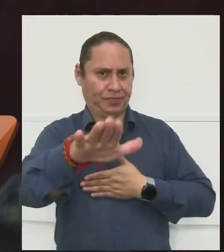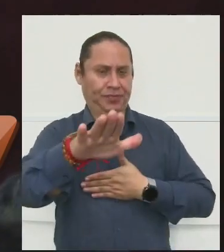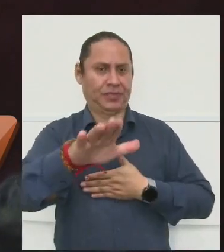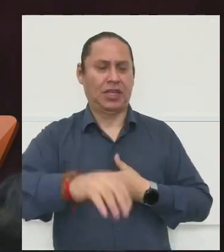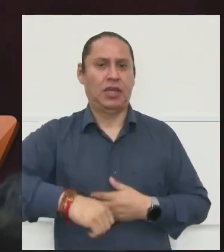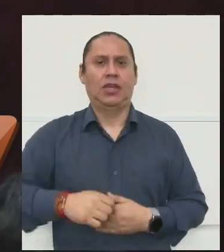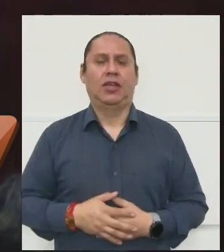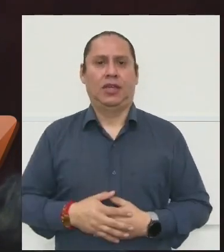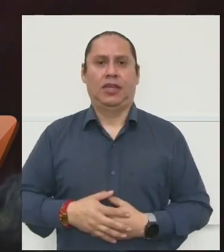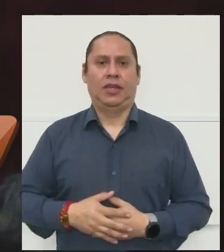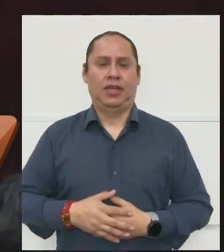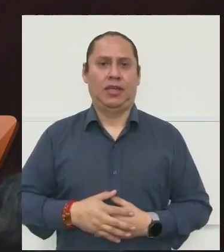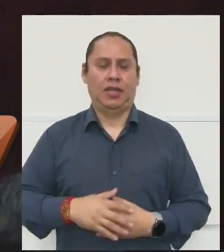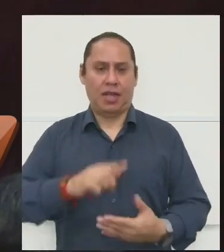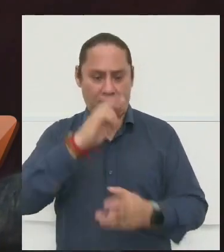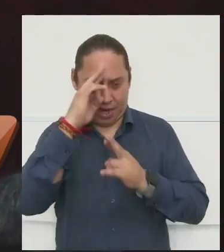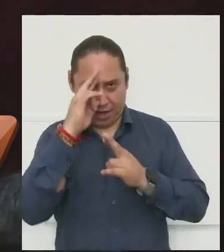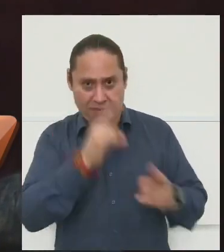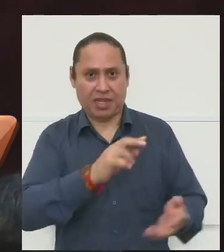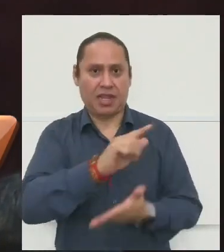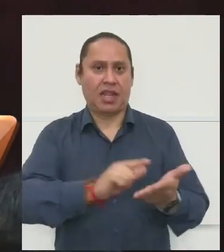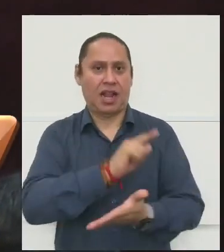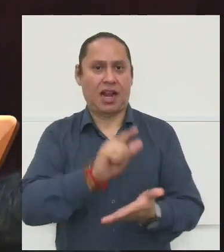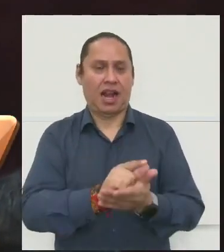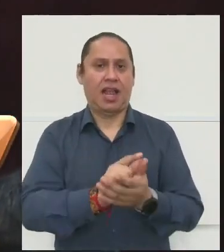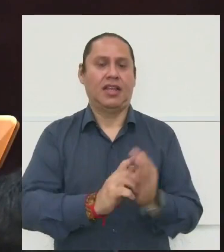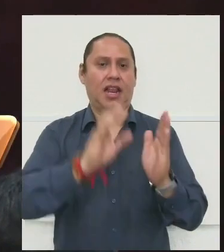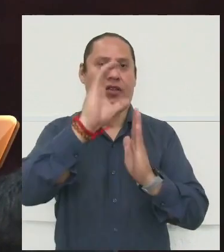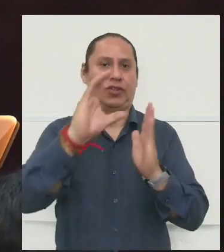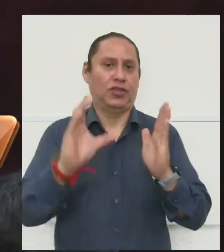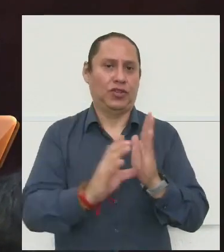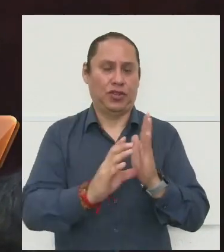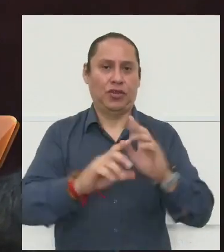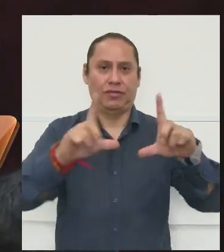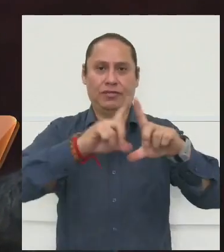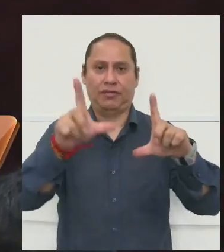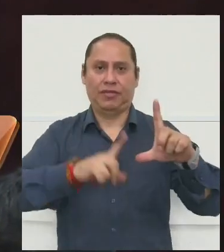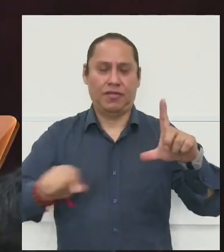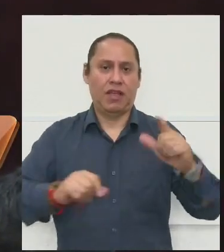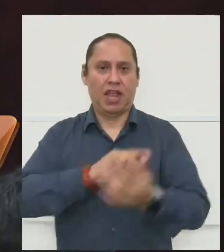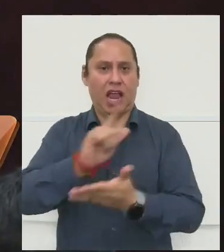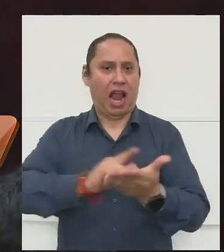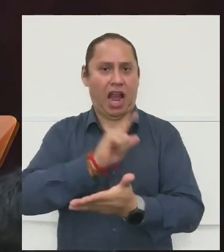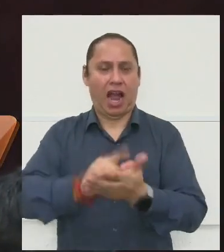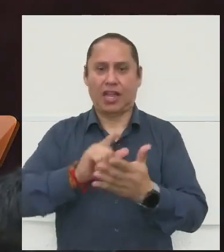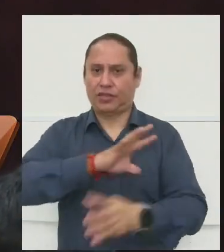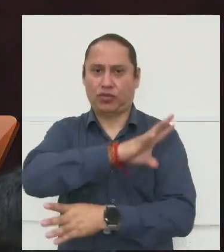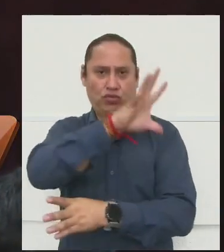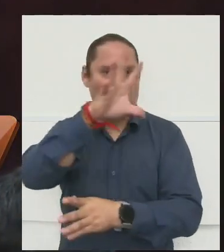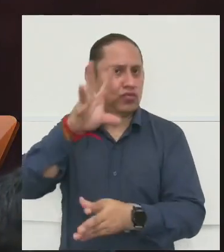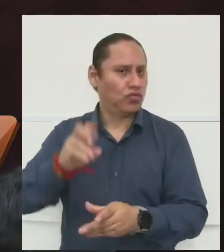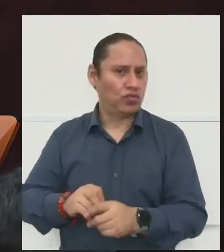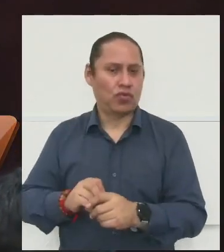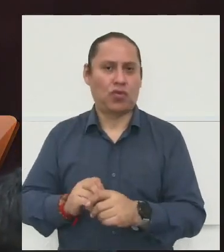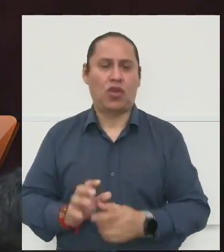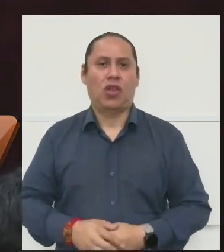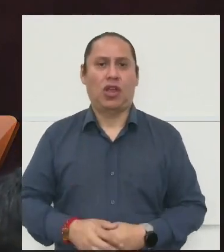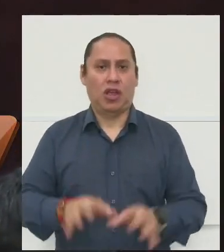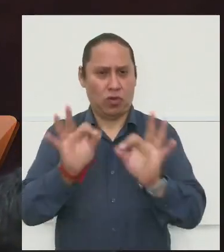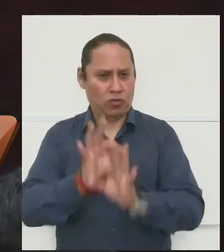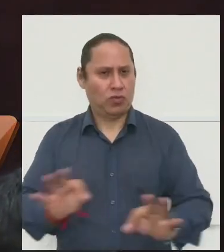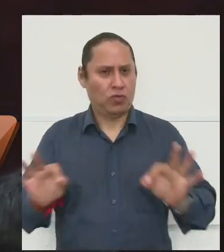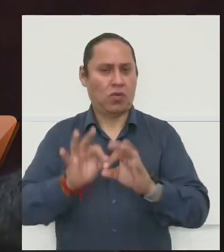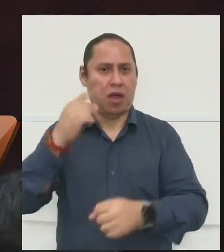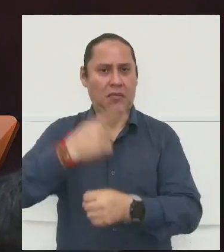política de los Estados Unidos mexicanos y las leyes que de ella emanen la particular del estado y